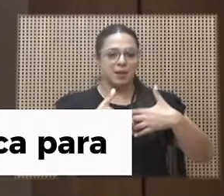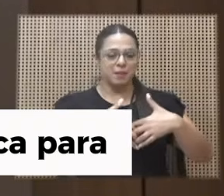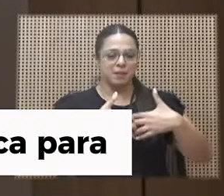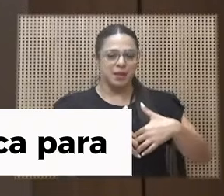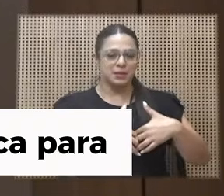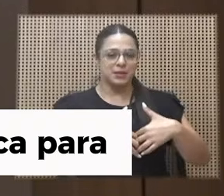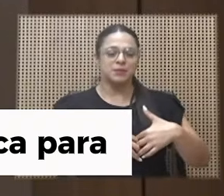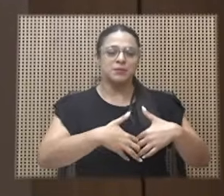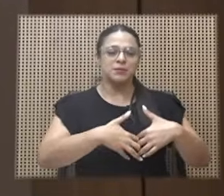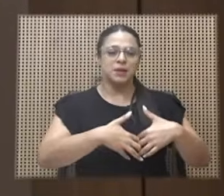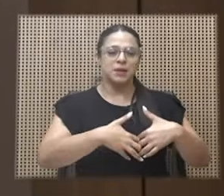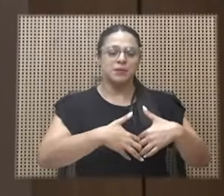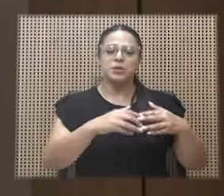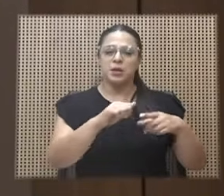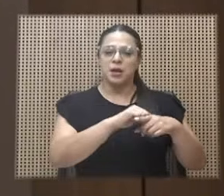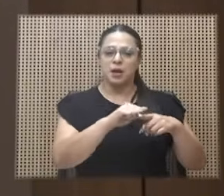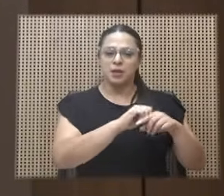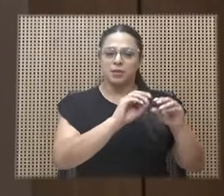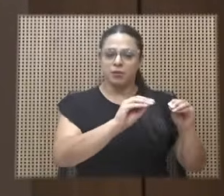Rica para